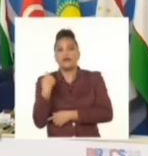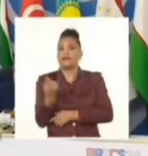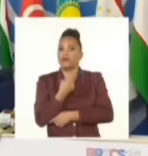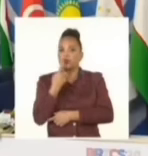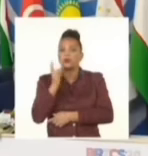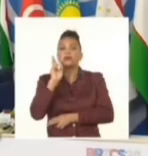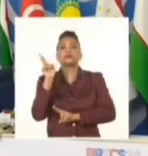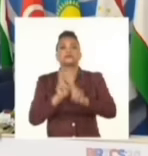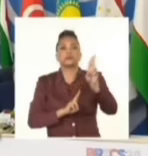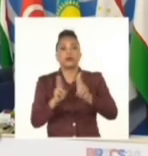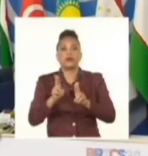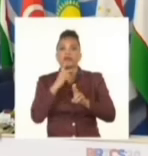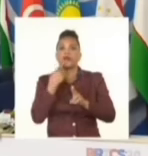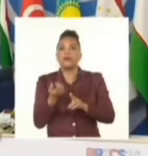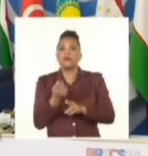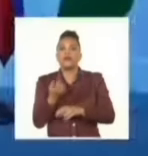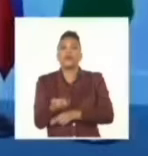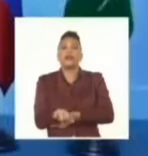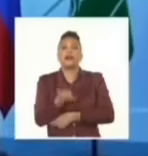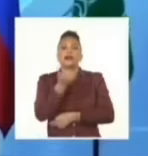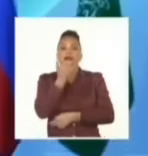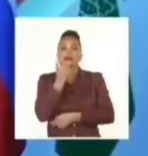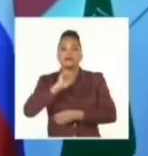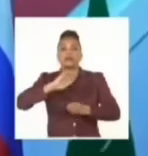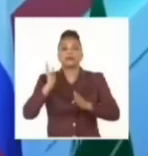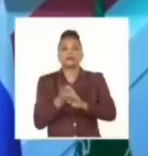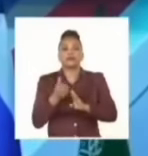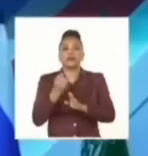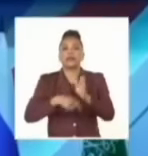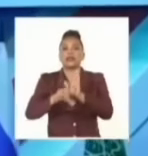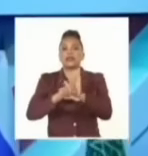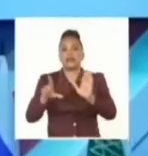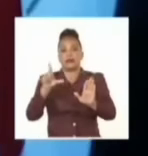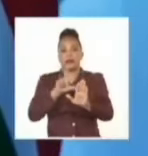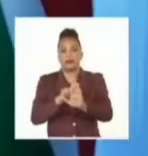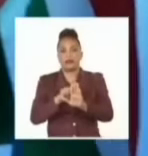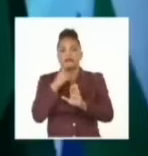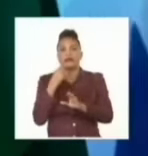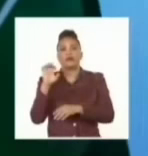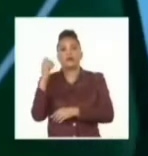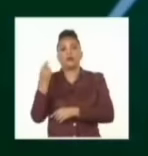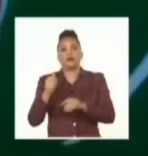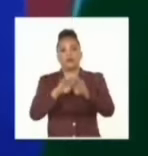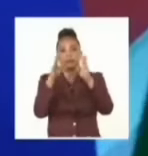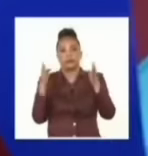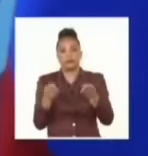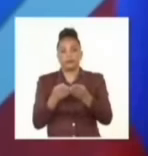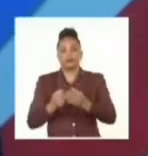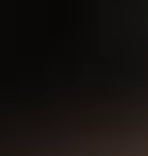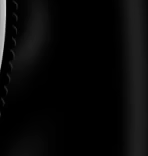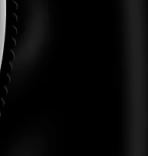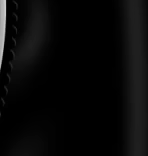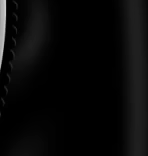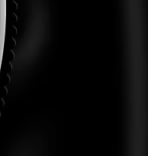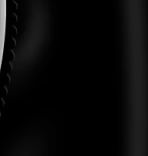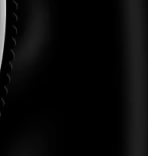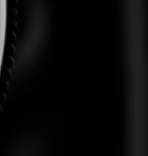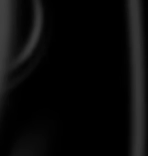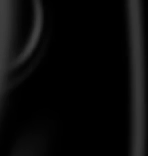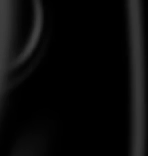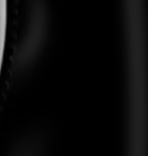negativo de las sanciones ilegales en la economía mundial Néstor paro Martín canal Caribe